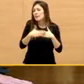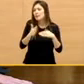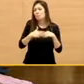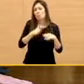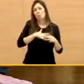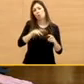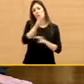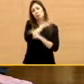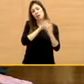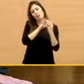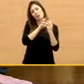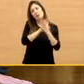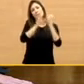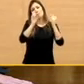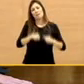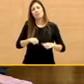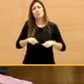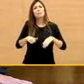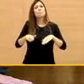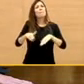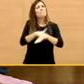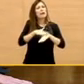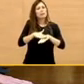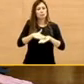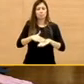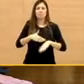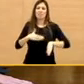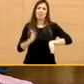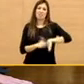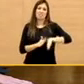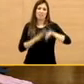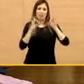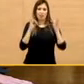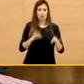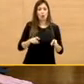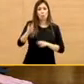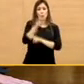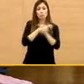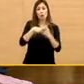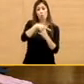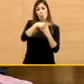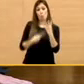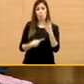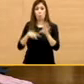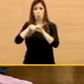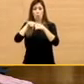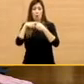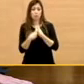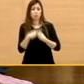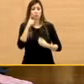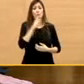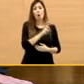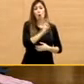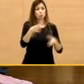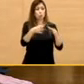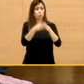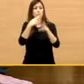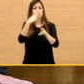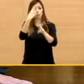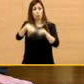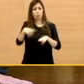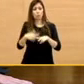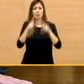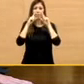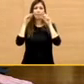de izquierdas y sobre un acuerdo que se base en esa mesa A4. Además, hemos escuchado a otros grupos políticos y parece bastante evidente que es el